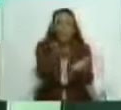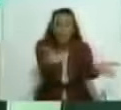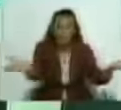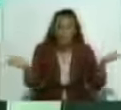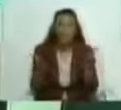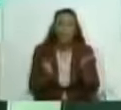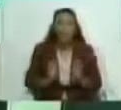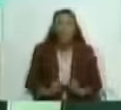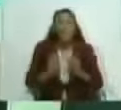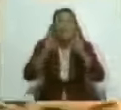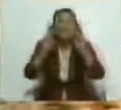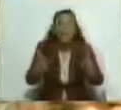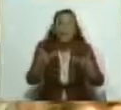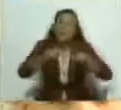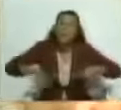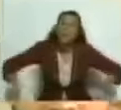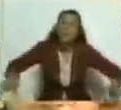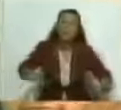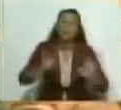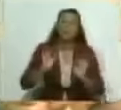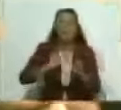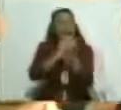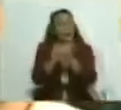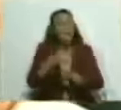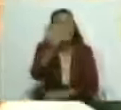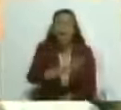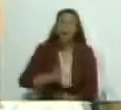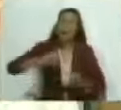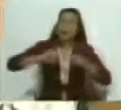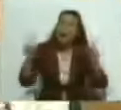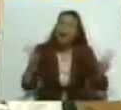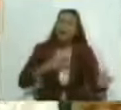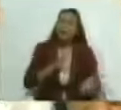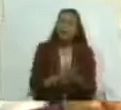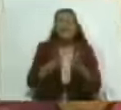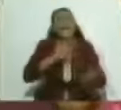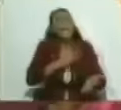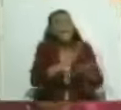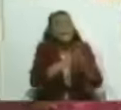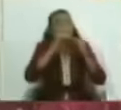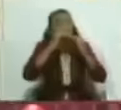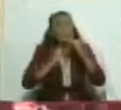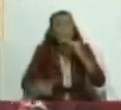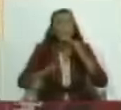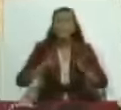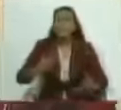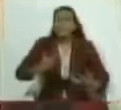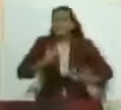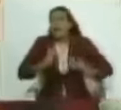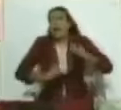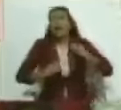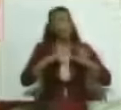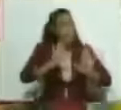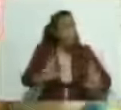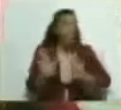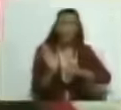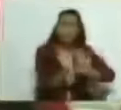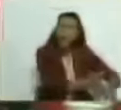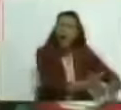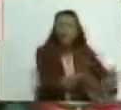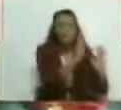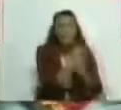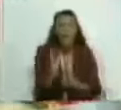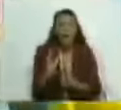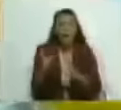la oportunidad de cambiar en paz, con tranquilidad, con sosiego. Y ese plan